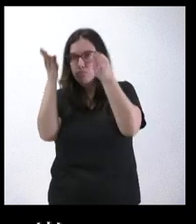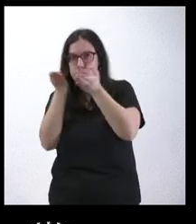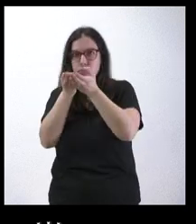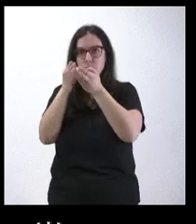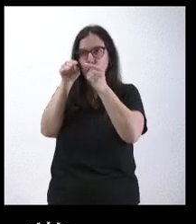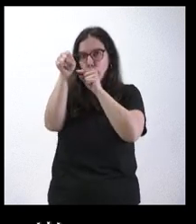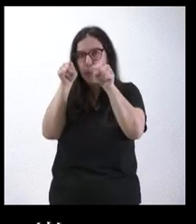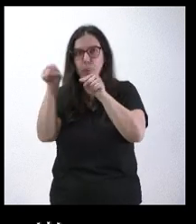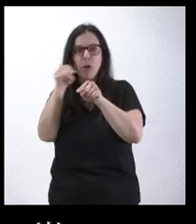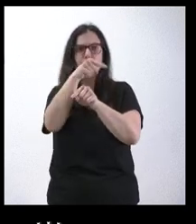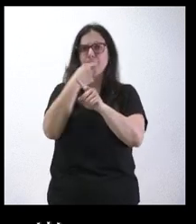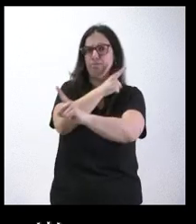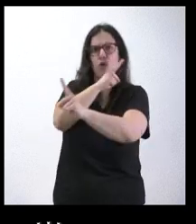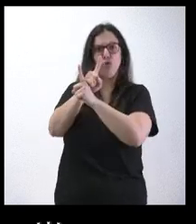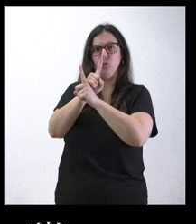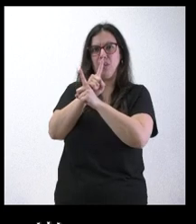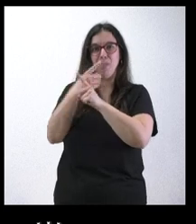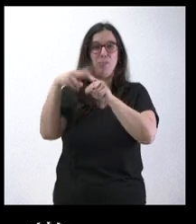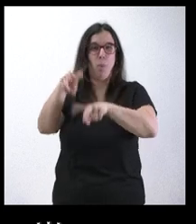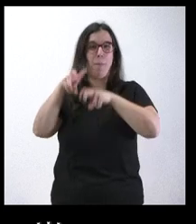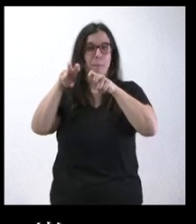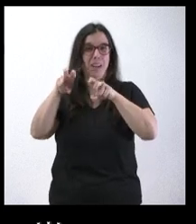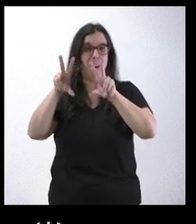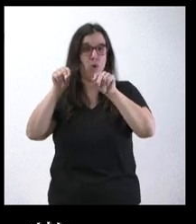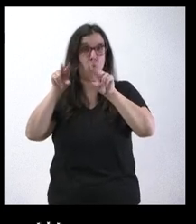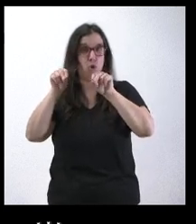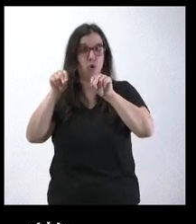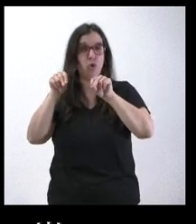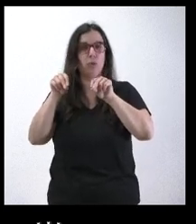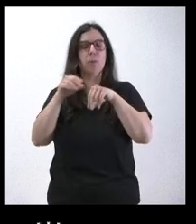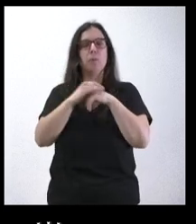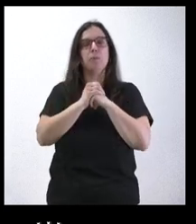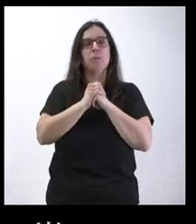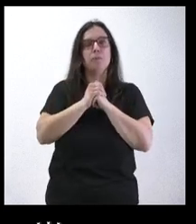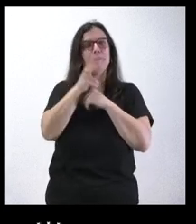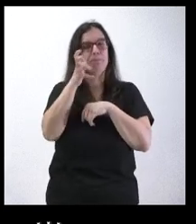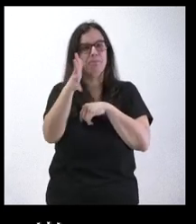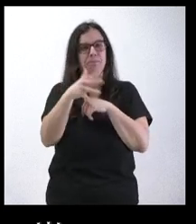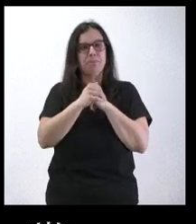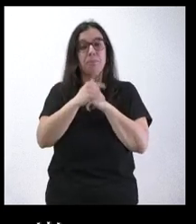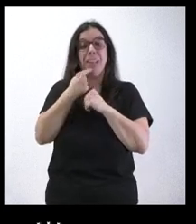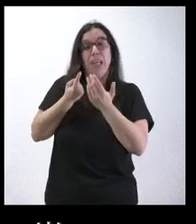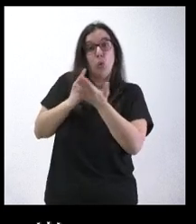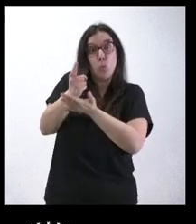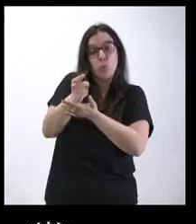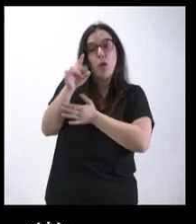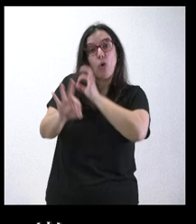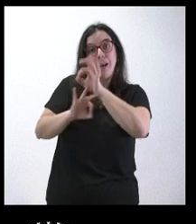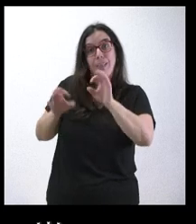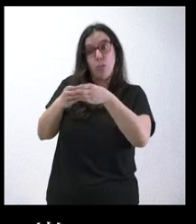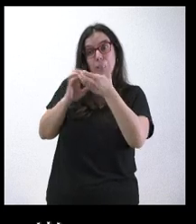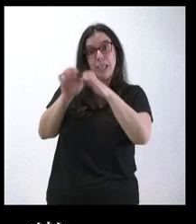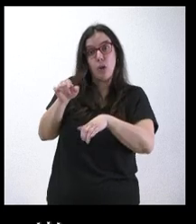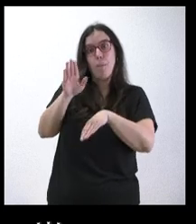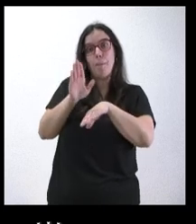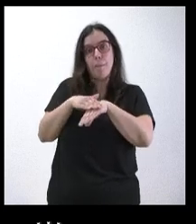agua a la mina de oro eh Y que por lo tanto están Igualmente protegidos unas rutas que la junta está ejecutando digo eh